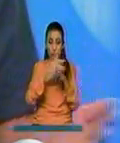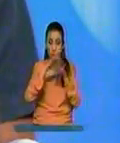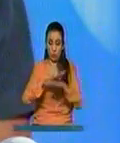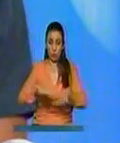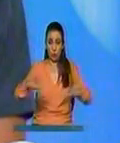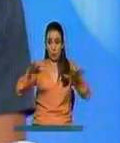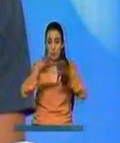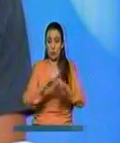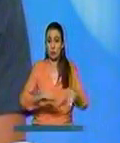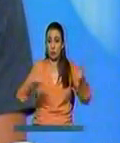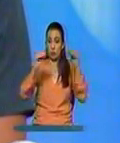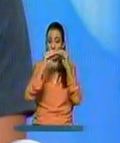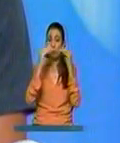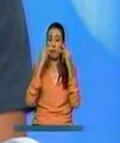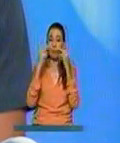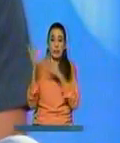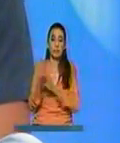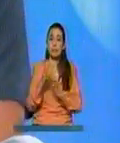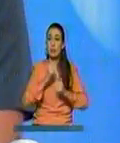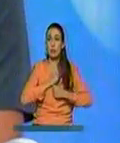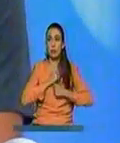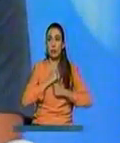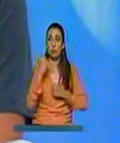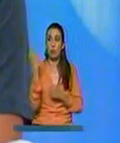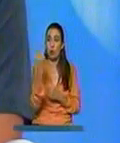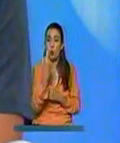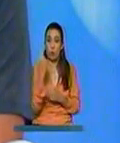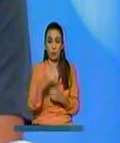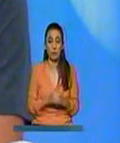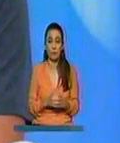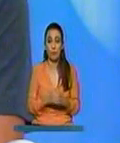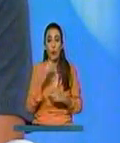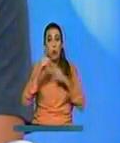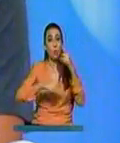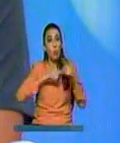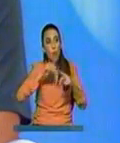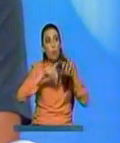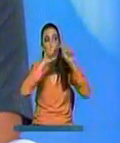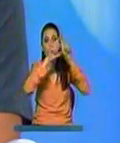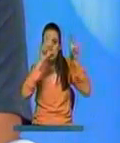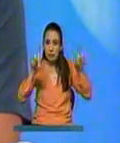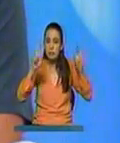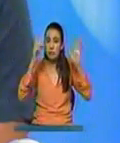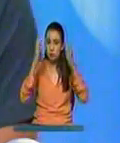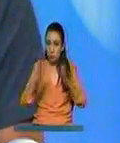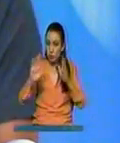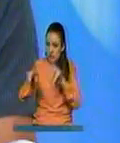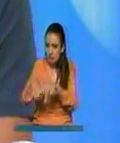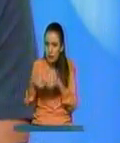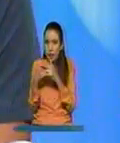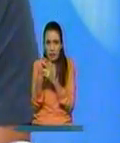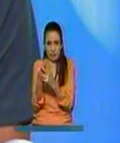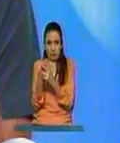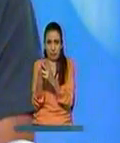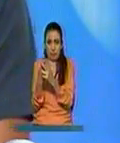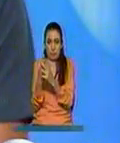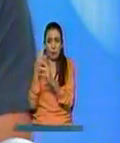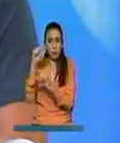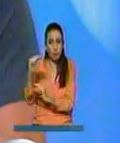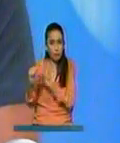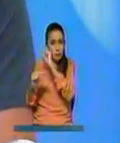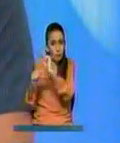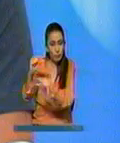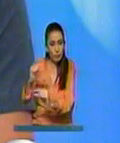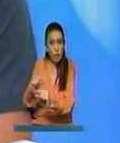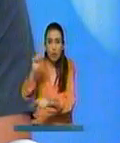todo es mucho más fácil de automatizar. Claro. Entonces, incluso cuando estas industrias y estas empresas crecen de volumen y crecen de nivel, no tienden a tener